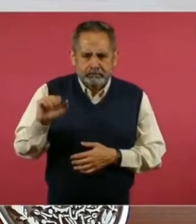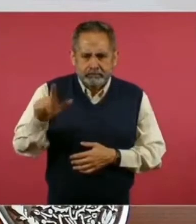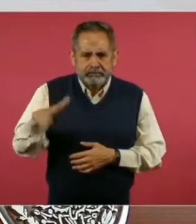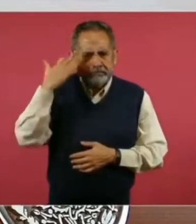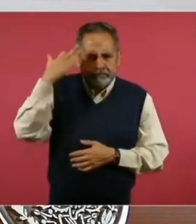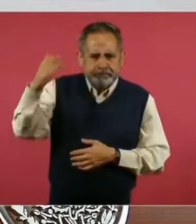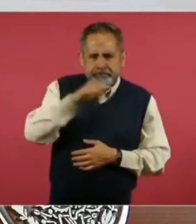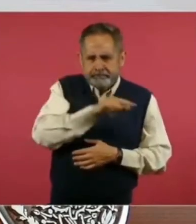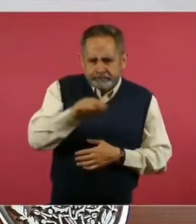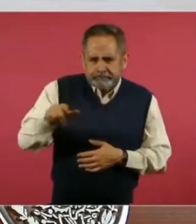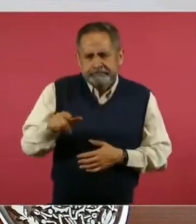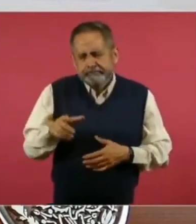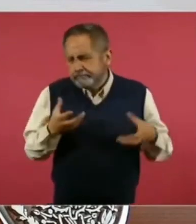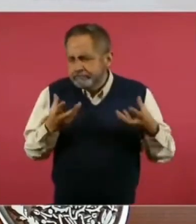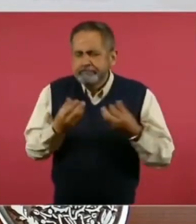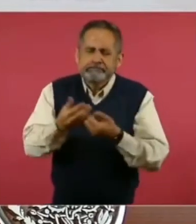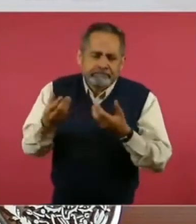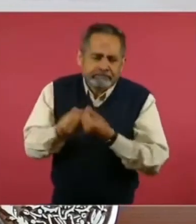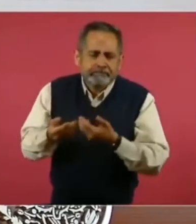porque